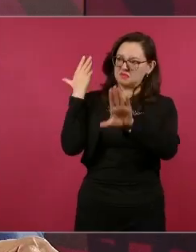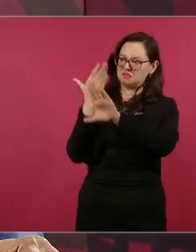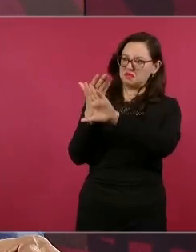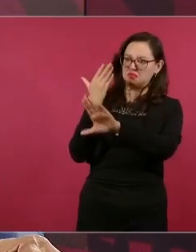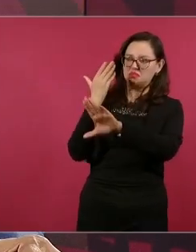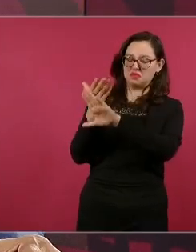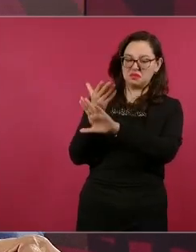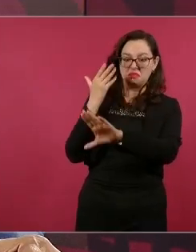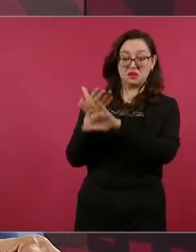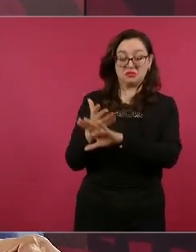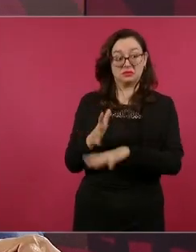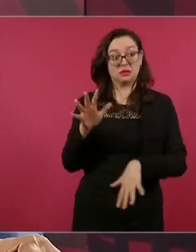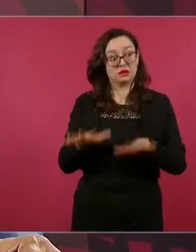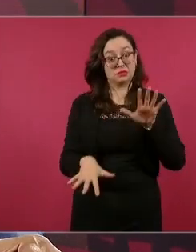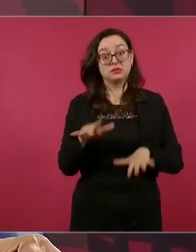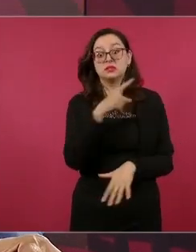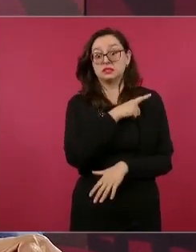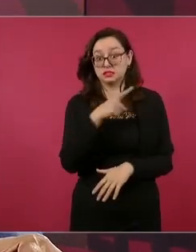con energía y